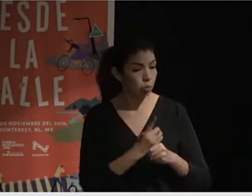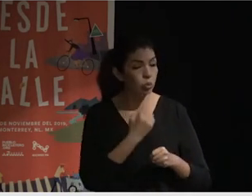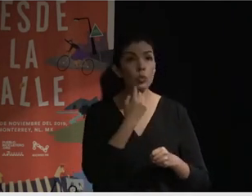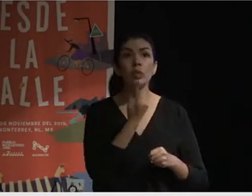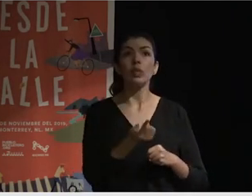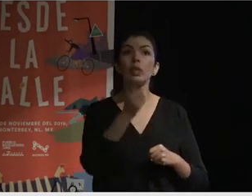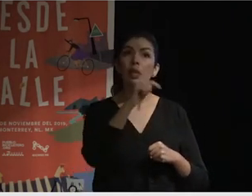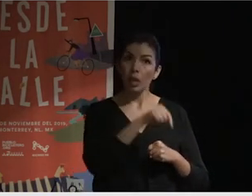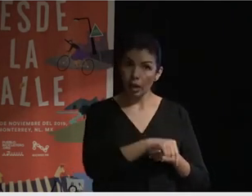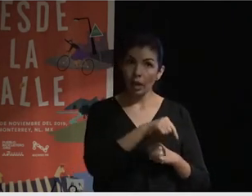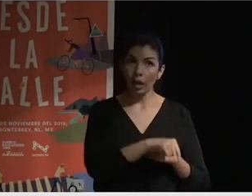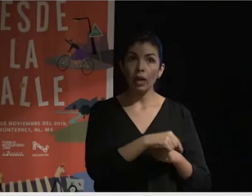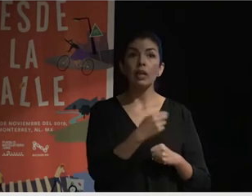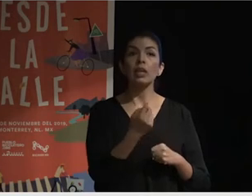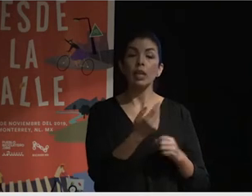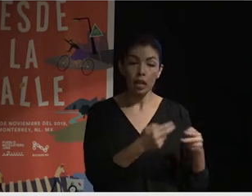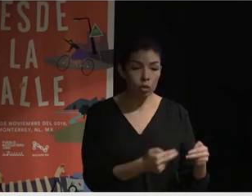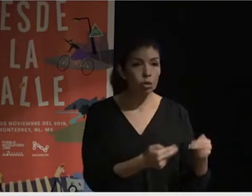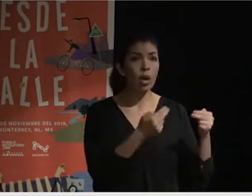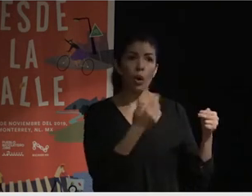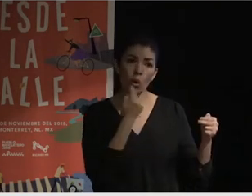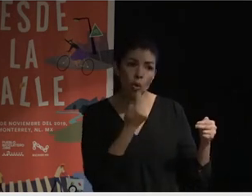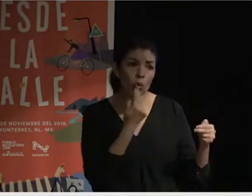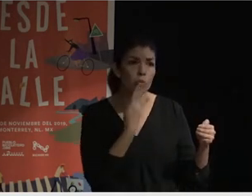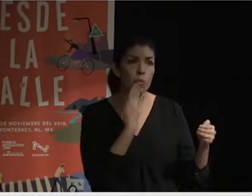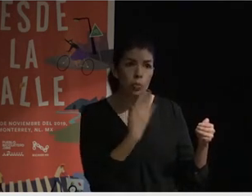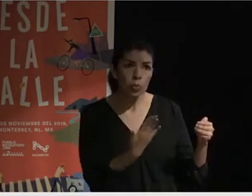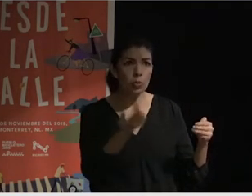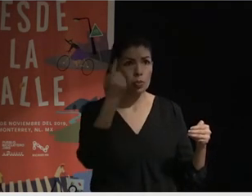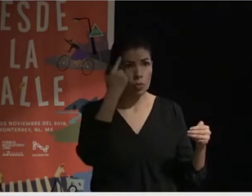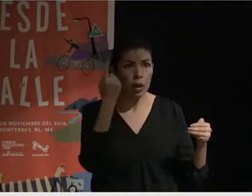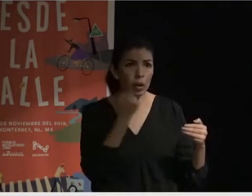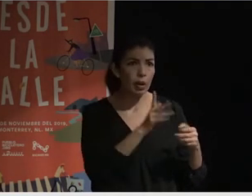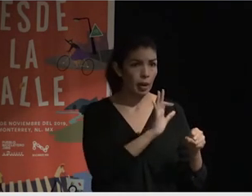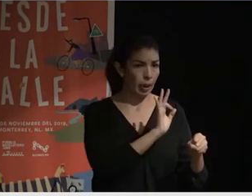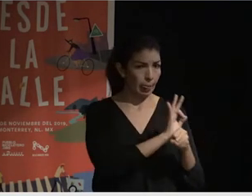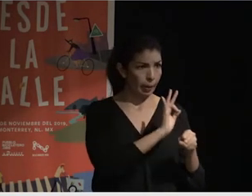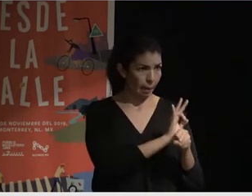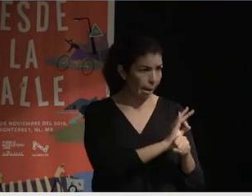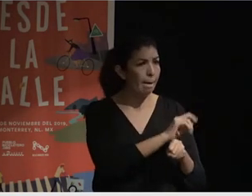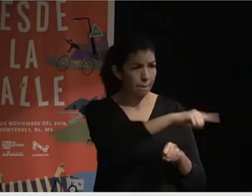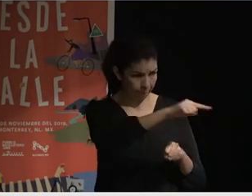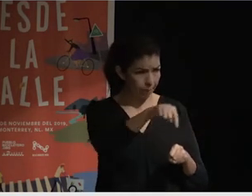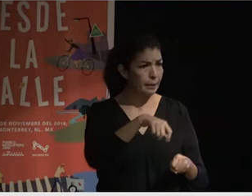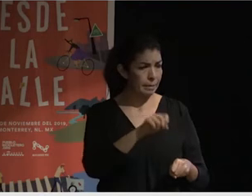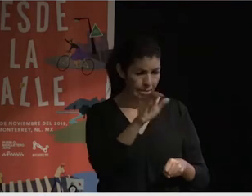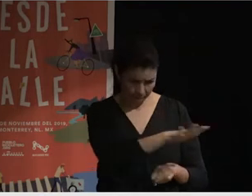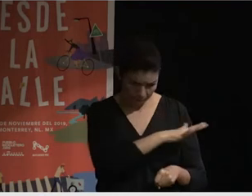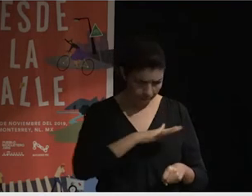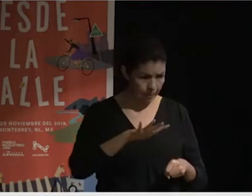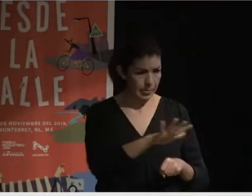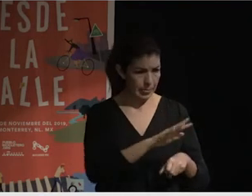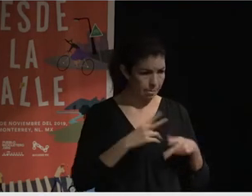sean sanos y que en verdad, sobre todo, tengan un impacto positivo y directo en la persona que habita ahí. Eso quizás pudiera ser una